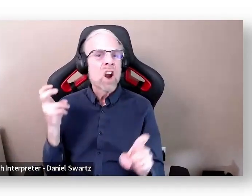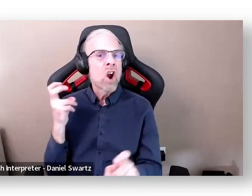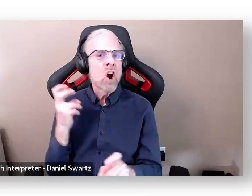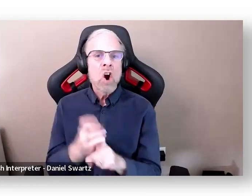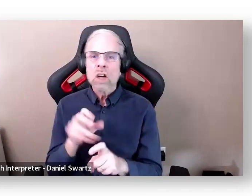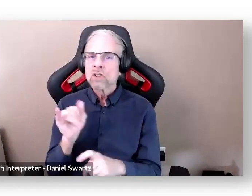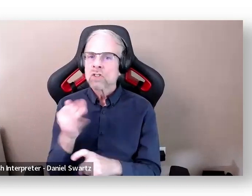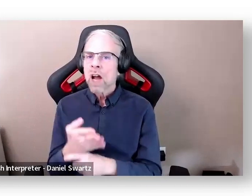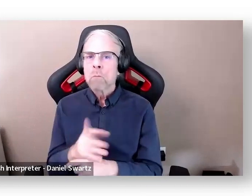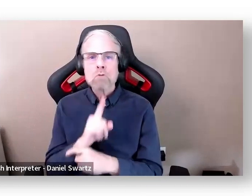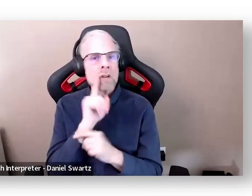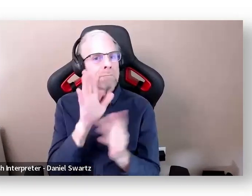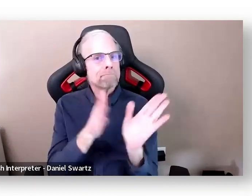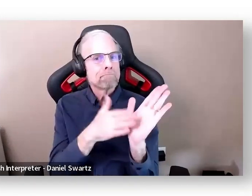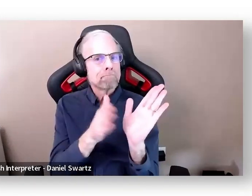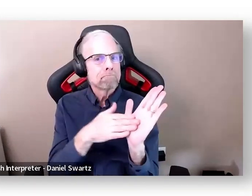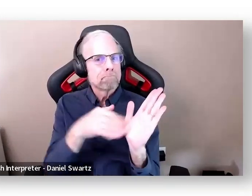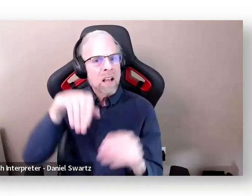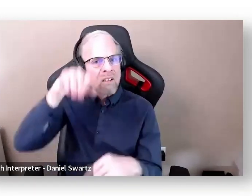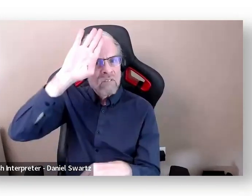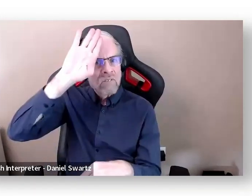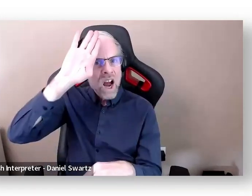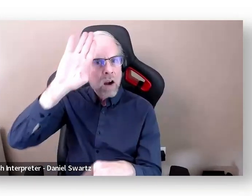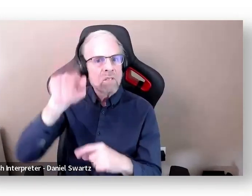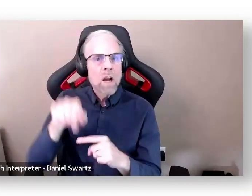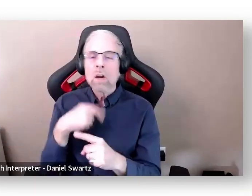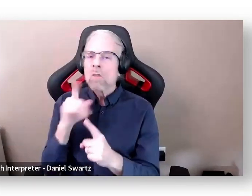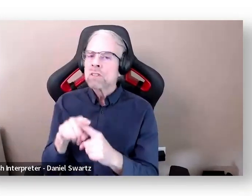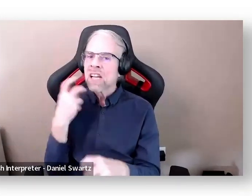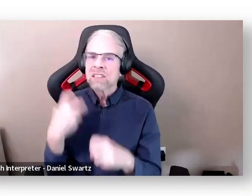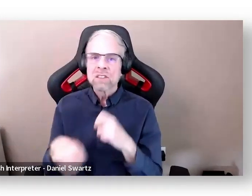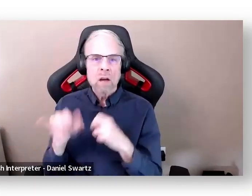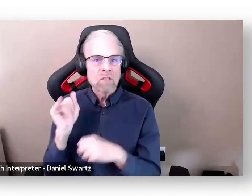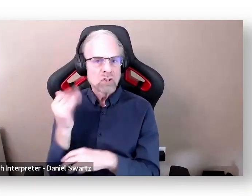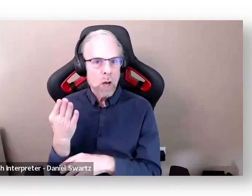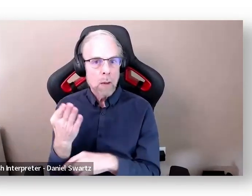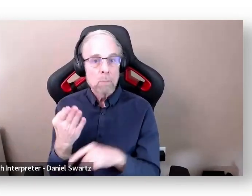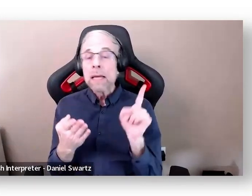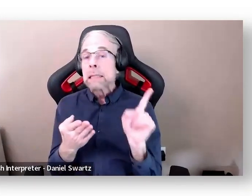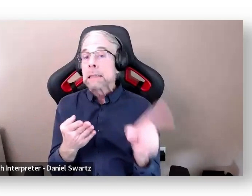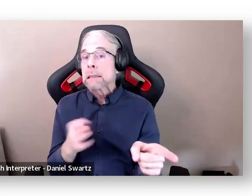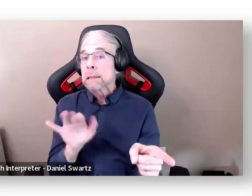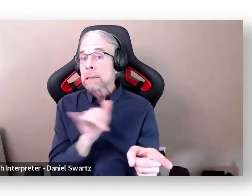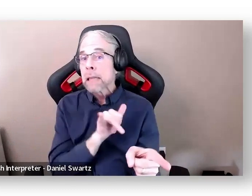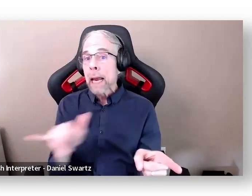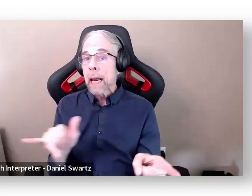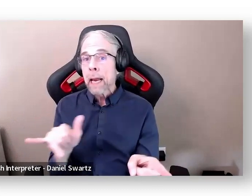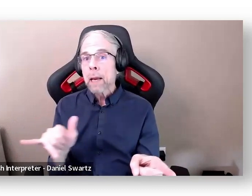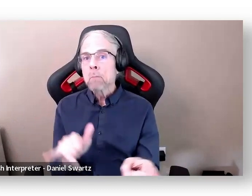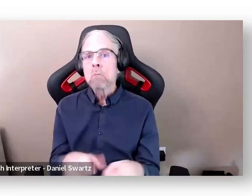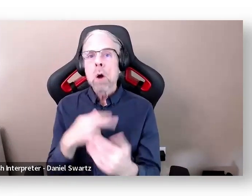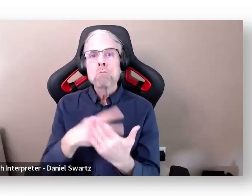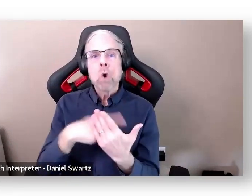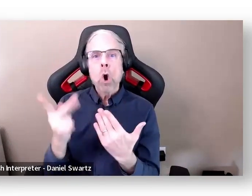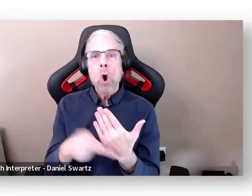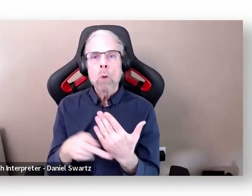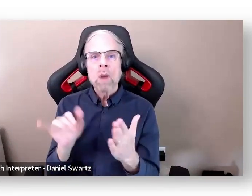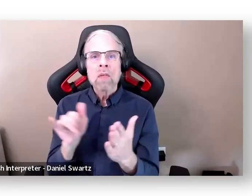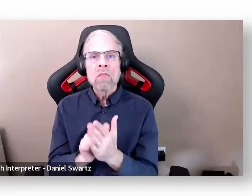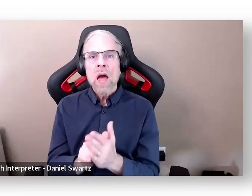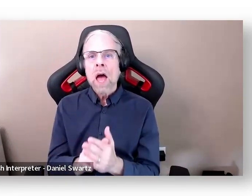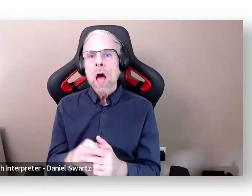incendios. Es un trabajo bien difícil para los bomberos. Es un trabajo bien difícil para ellos. Entonces, este es el